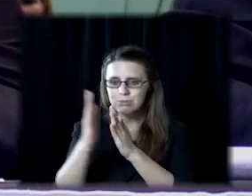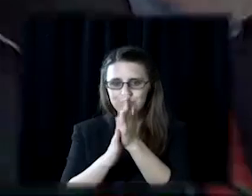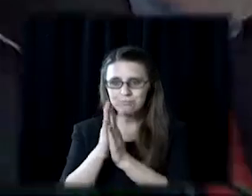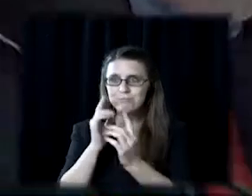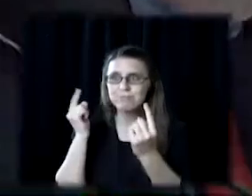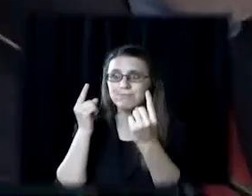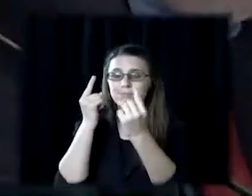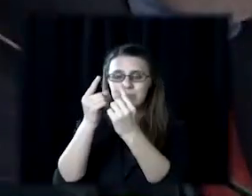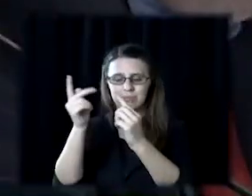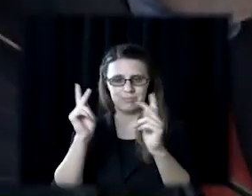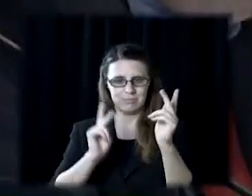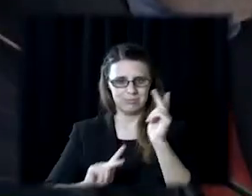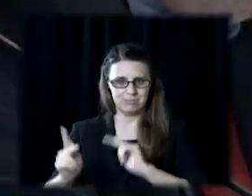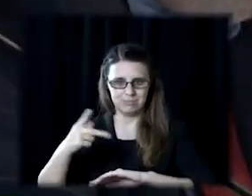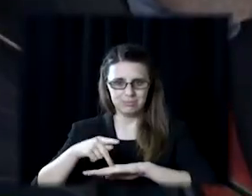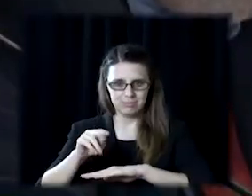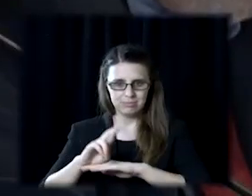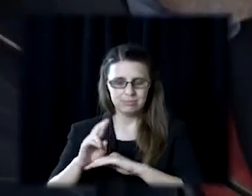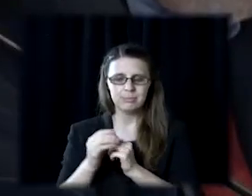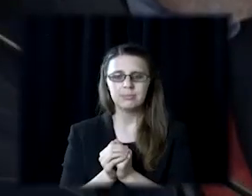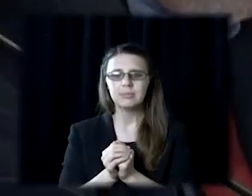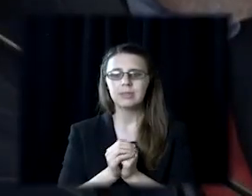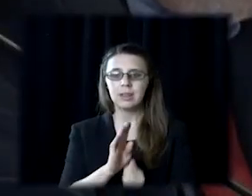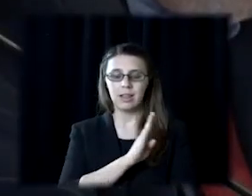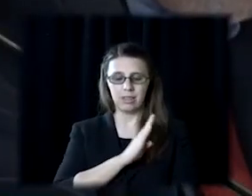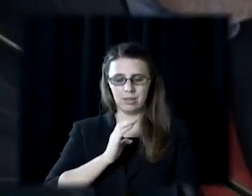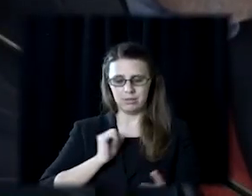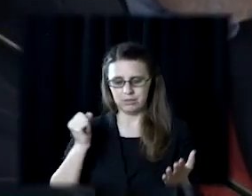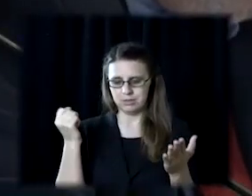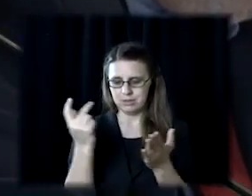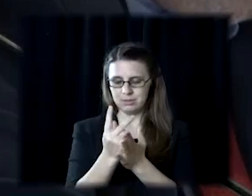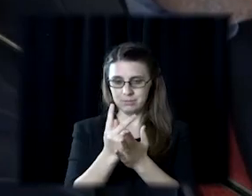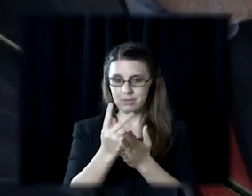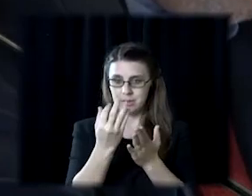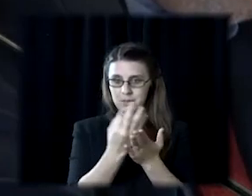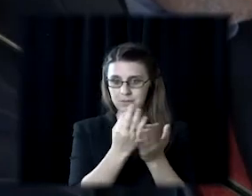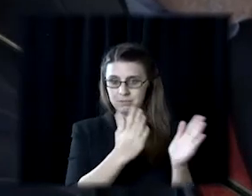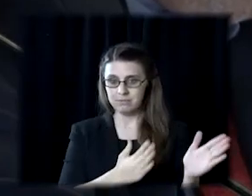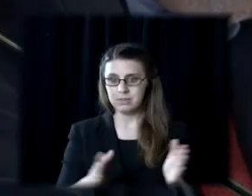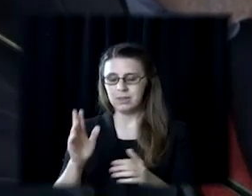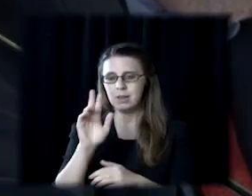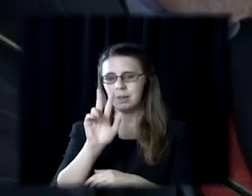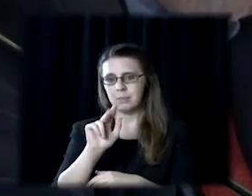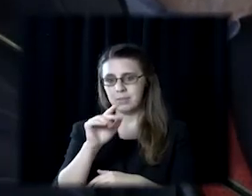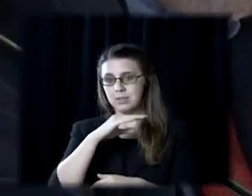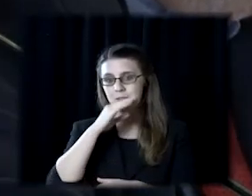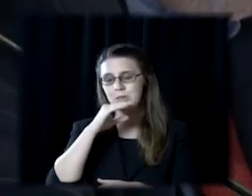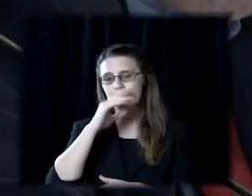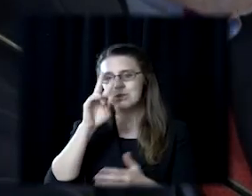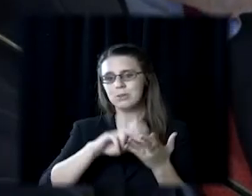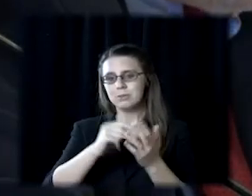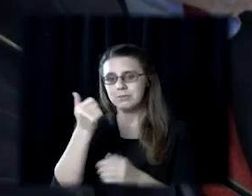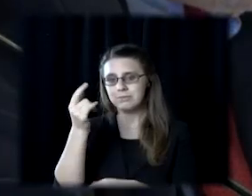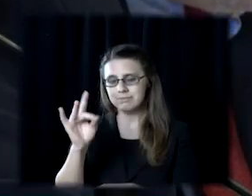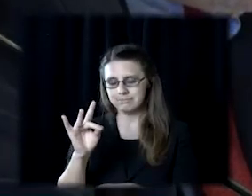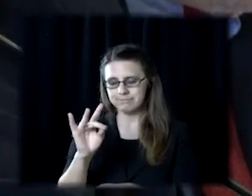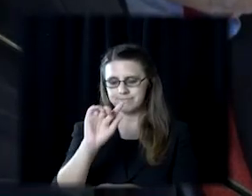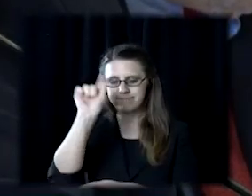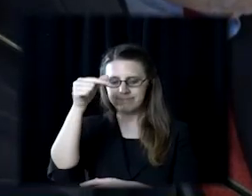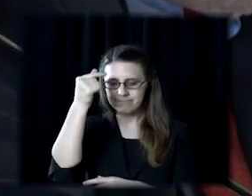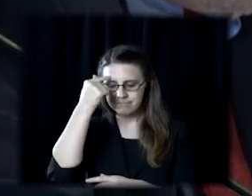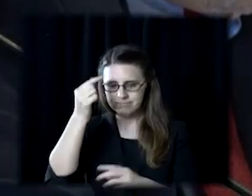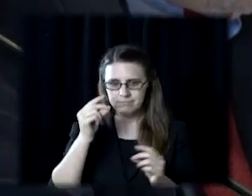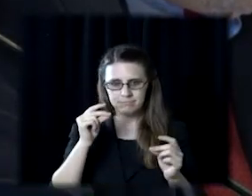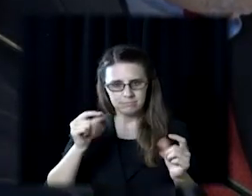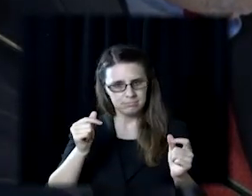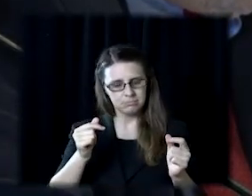Rico. Como todos saben, la Junta certificó su plan fiscal el 23 de octubre del 2018. El Gobierno inmediatamente tomó medidas para poner en